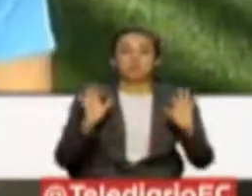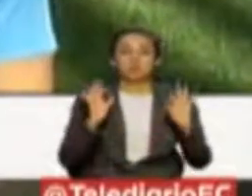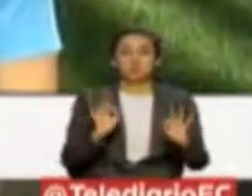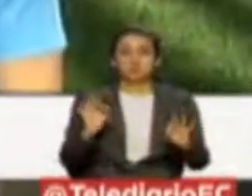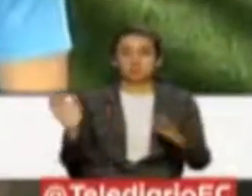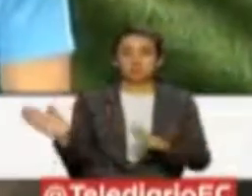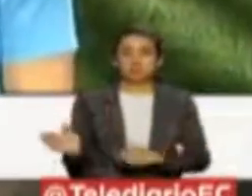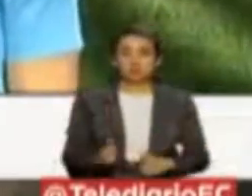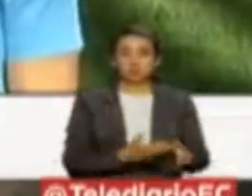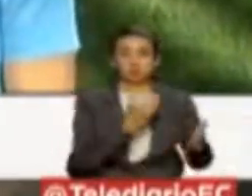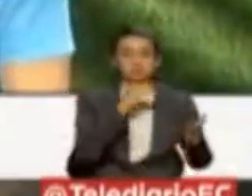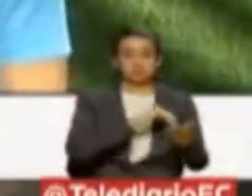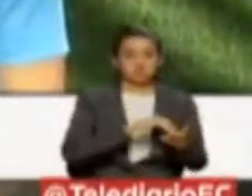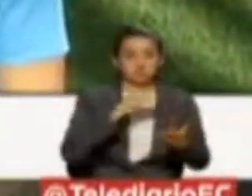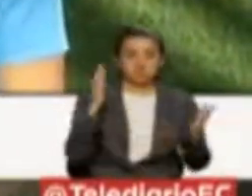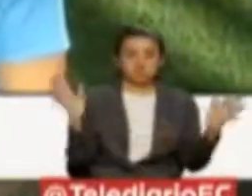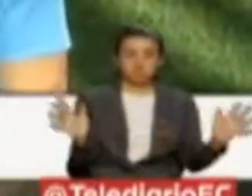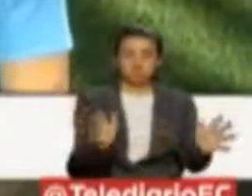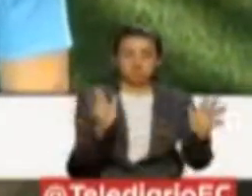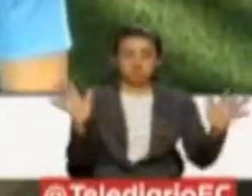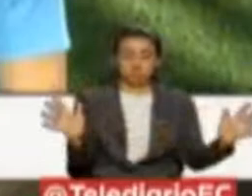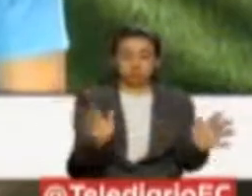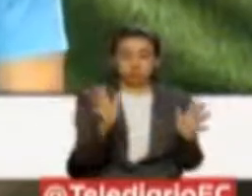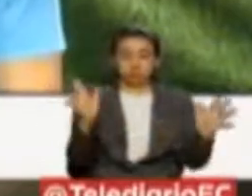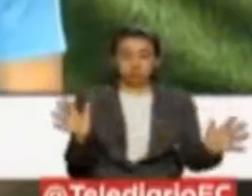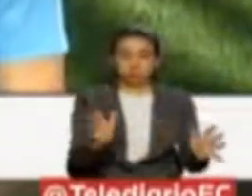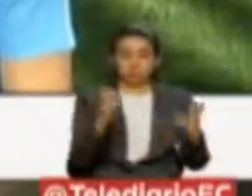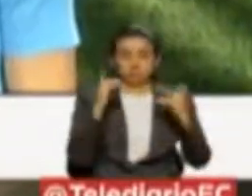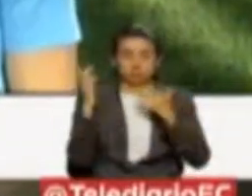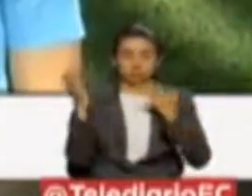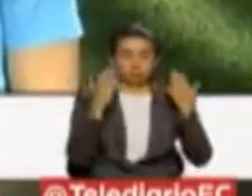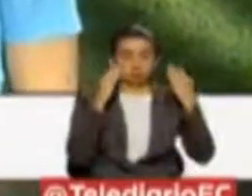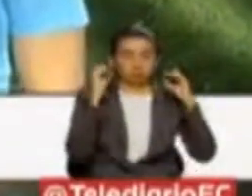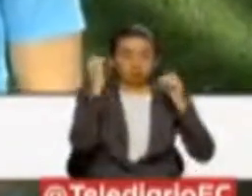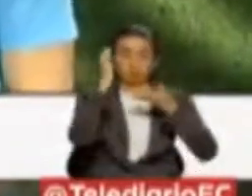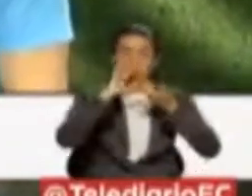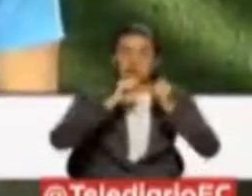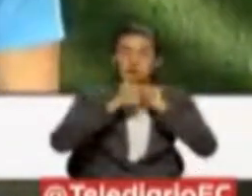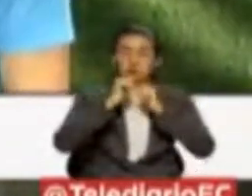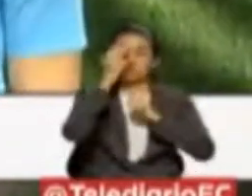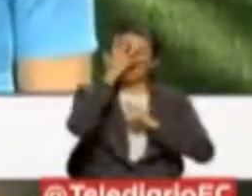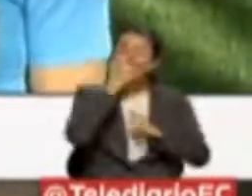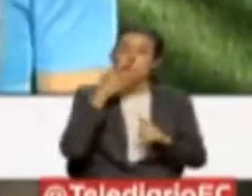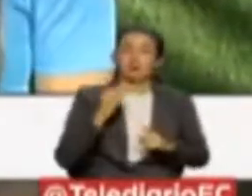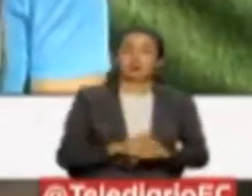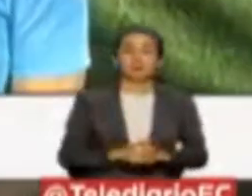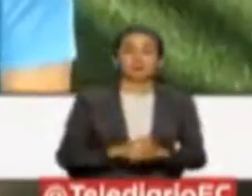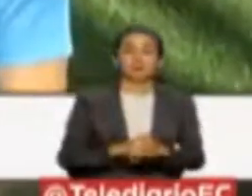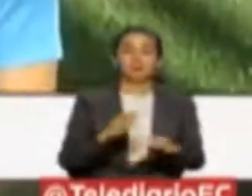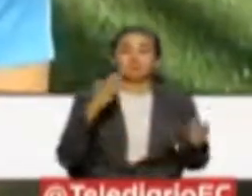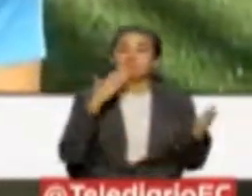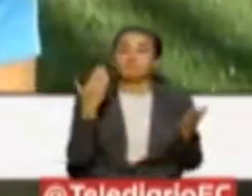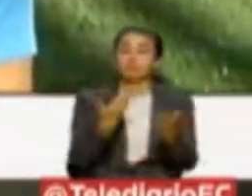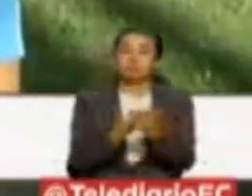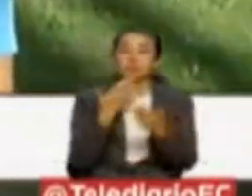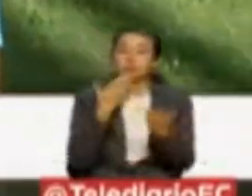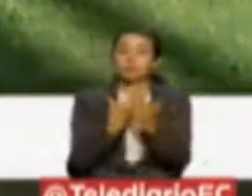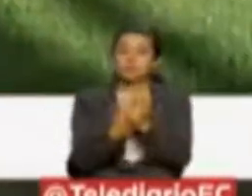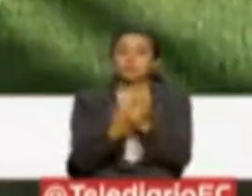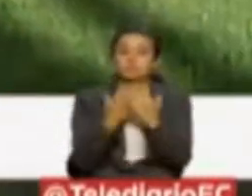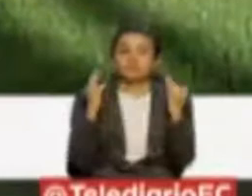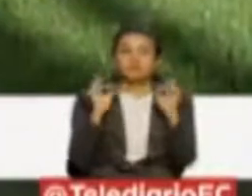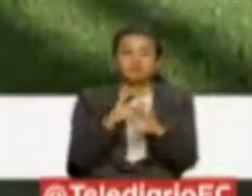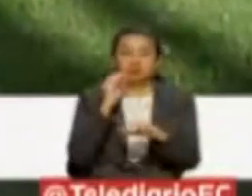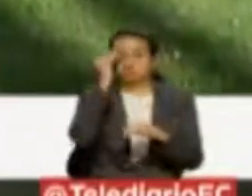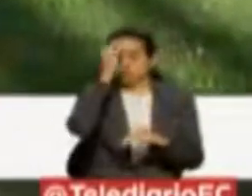pues hay que fomentar a los chicos en este deporte tan bonito que es el atletismo. Sí, muchísimas gracias, muy buenos días